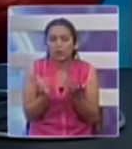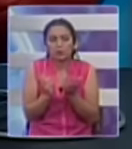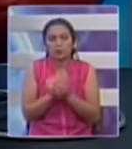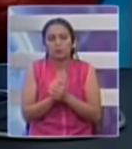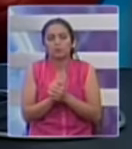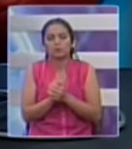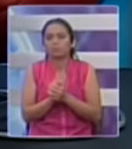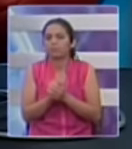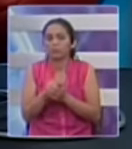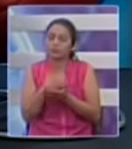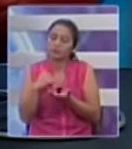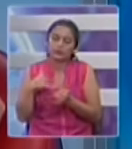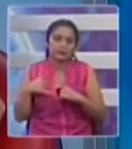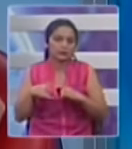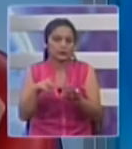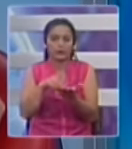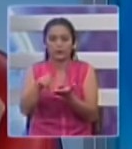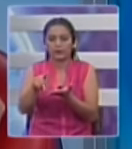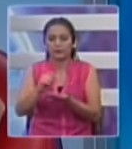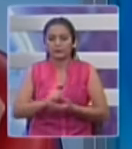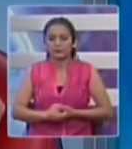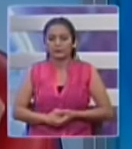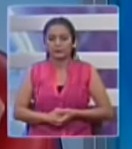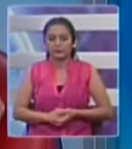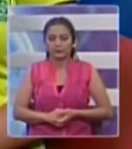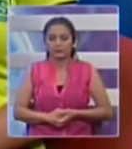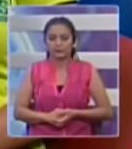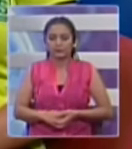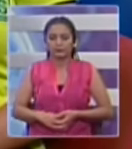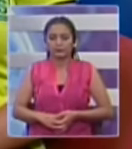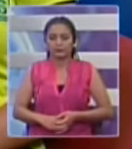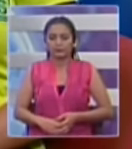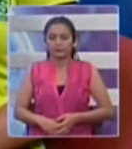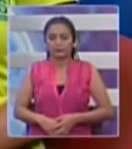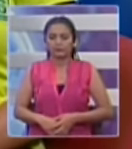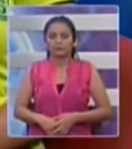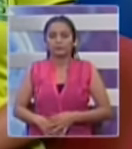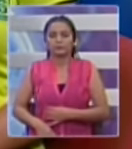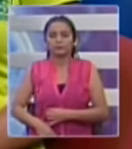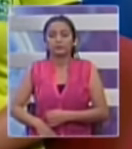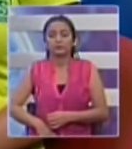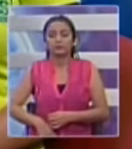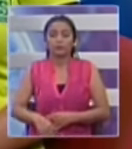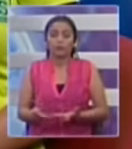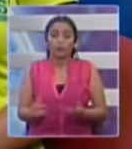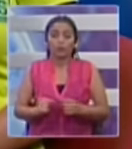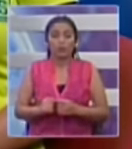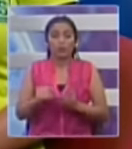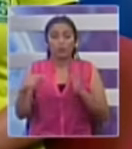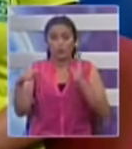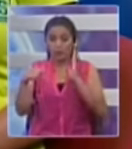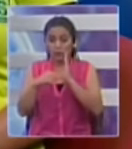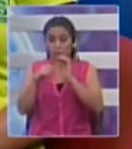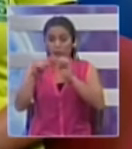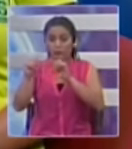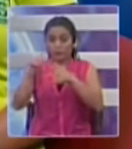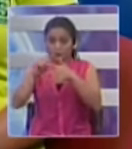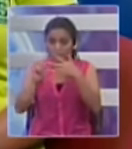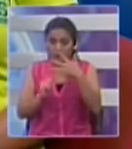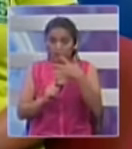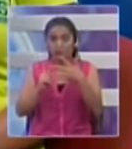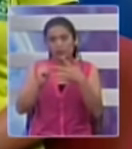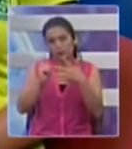planteamientos. Bueno, nosotros hemos dicho que cualquiera de los impuestos pueden ser susceptibles de revisión. Sin embargo, estamos claros, a diferencia de